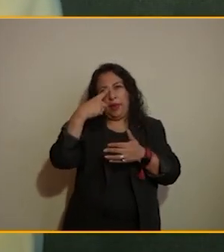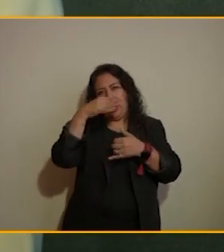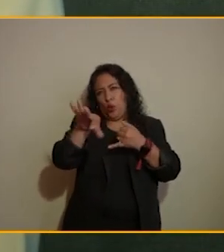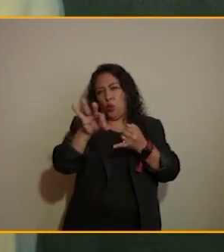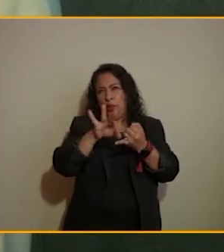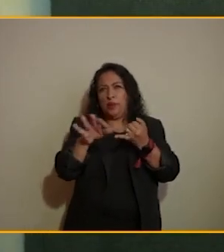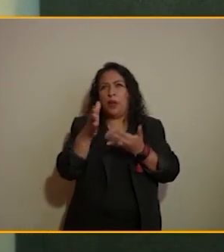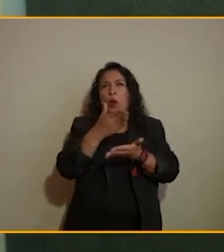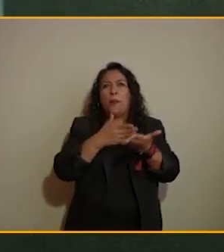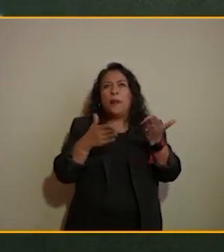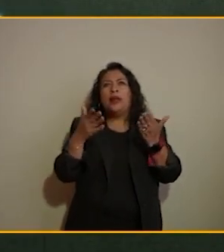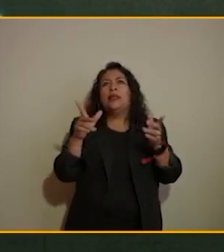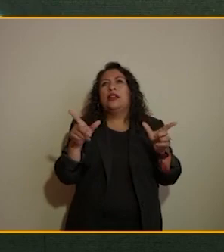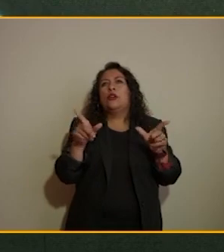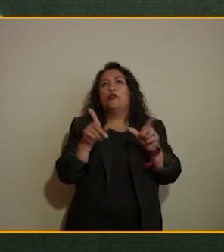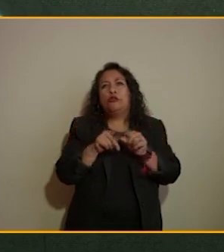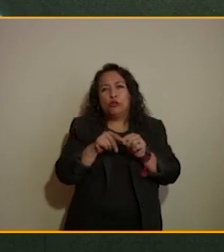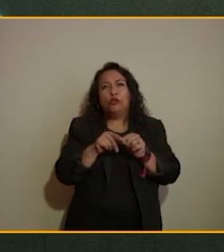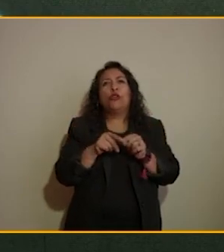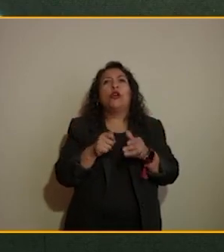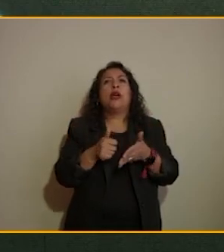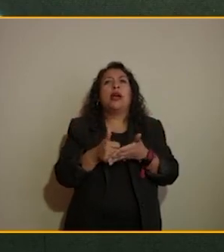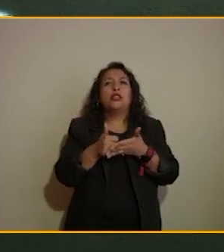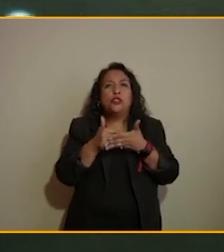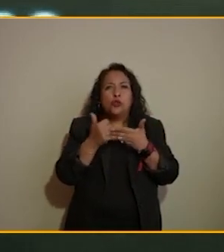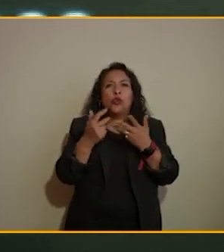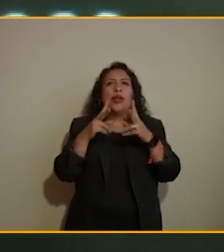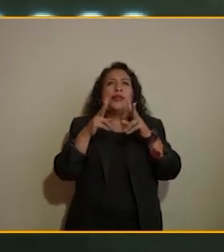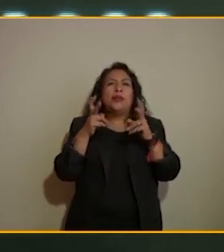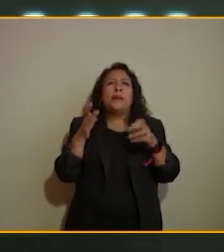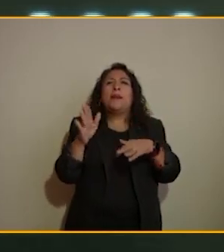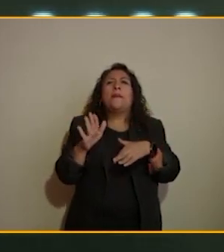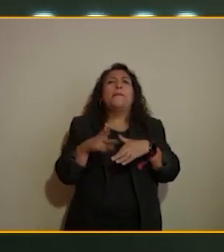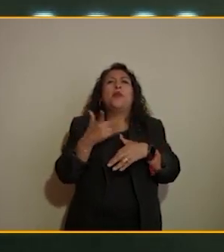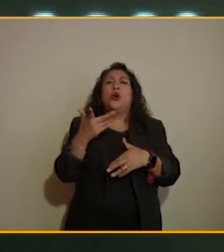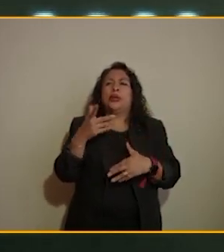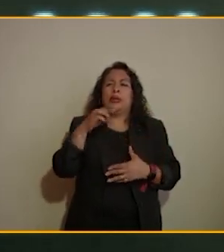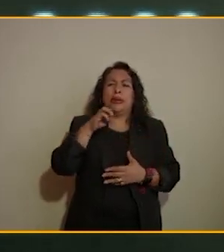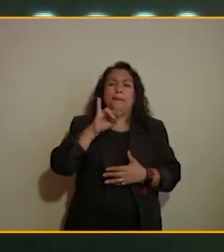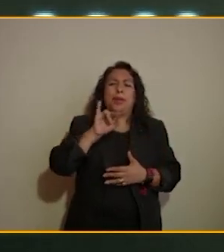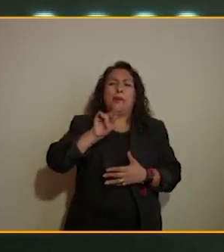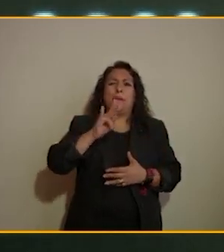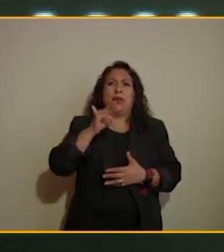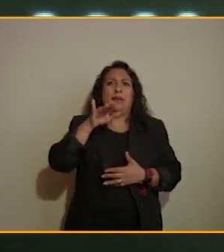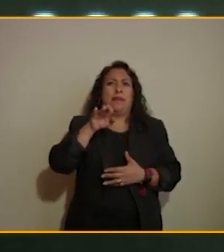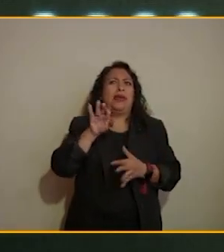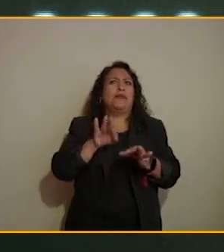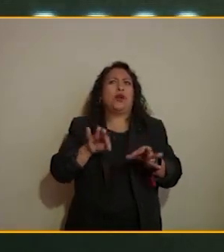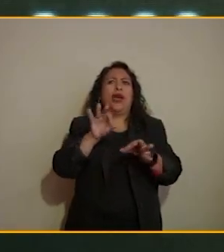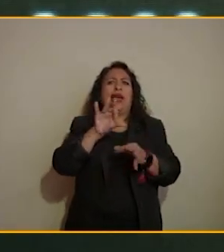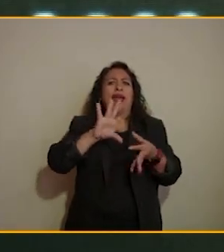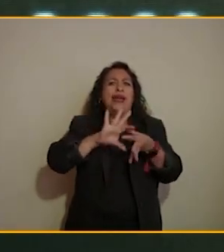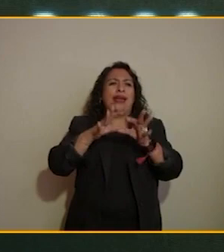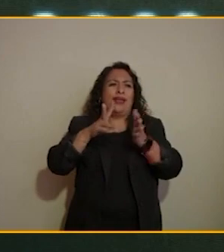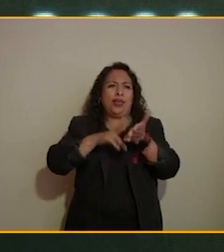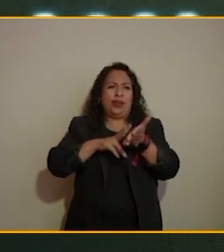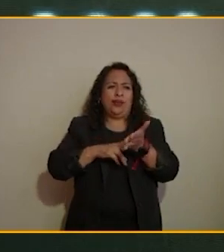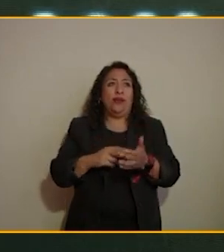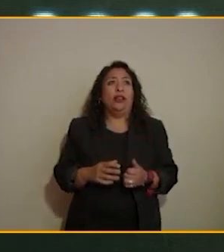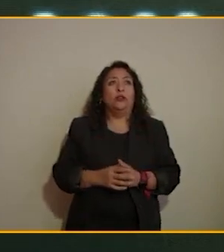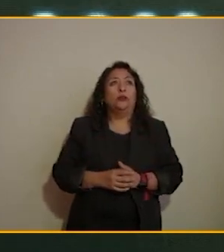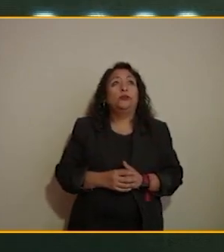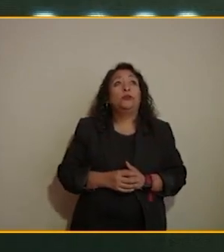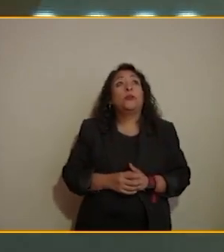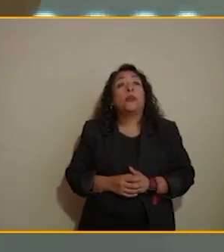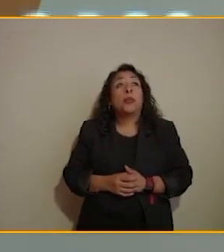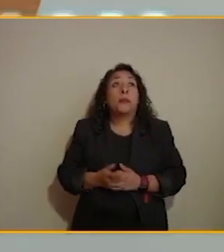podamos compartir algunas conclusiones que nos van a llevar a este tema de por qué las MIPYMES son importantes en las cadenas de valor. Y